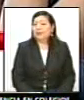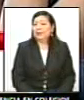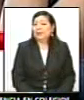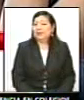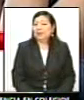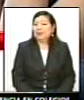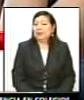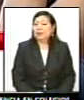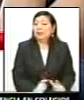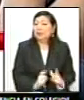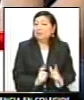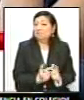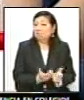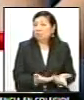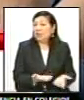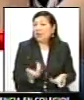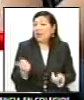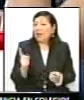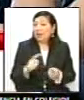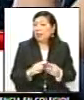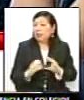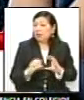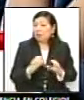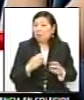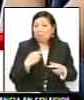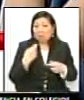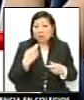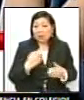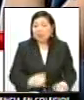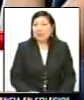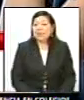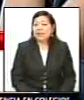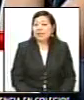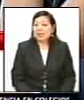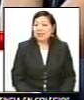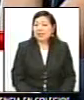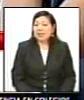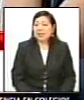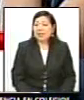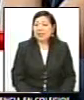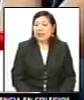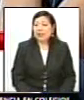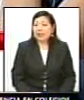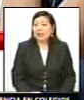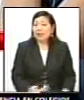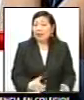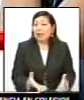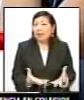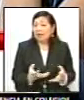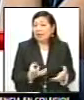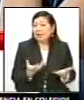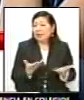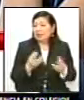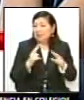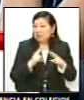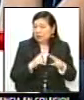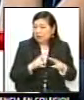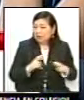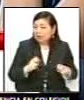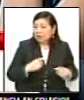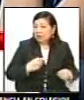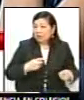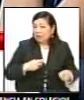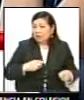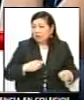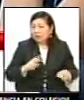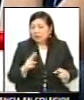estos señores que hasta las conversaciones políticas, ¿no? Ya quieren investigarlas o